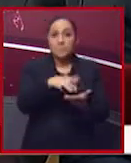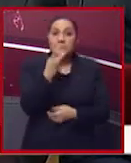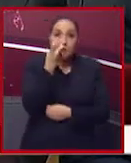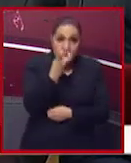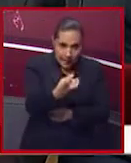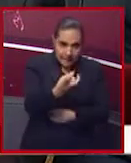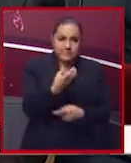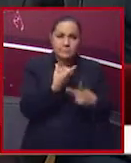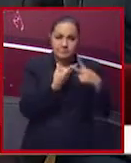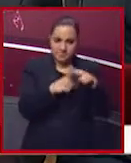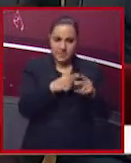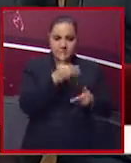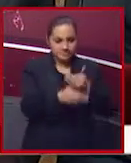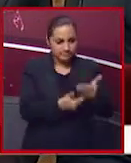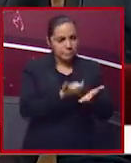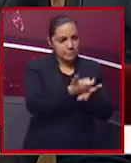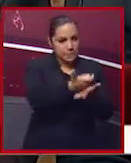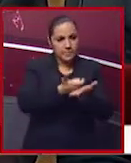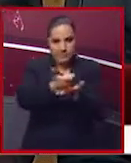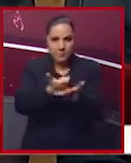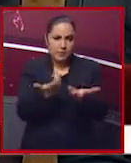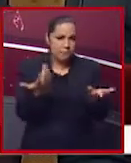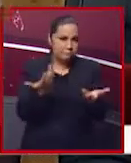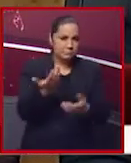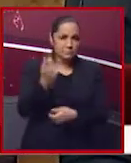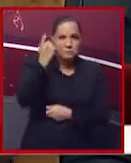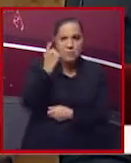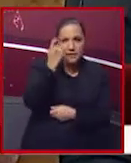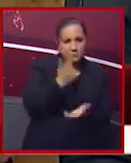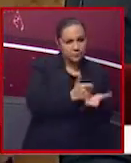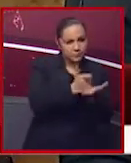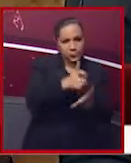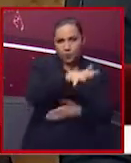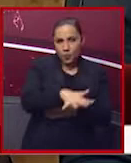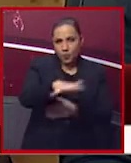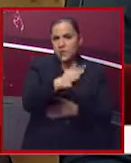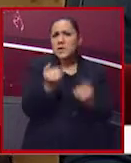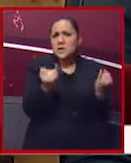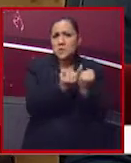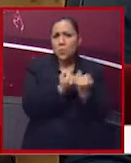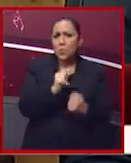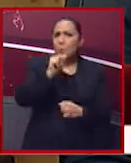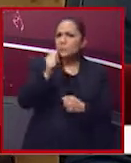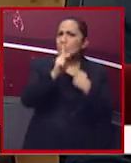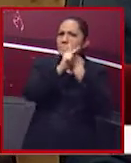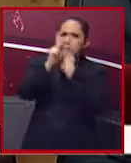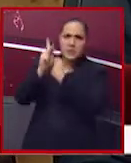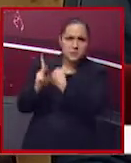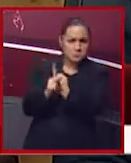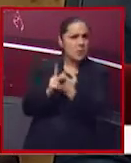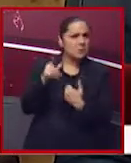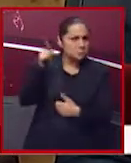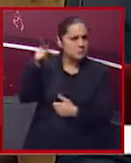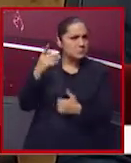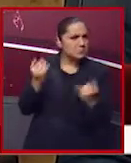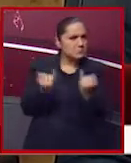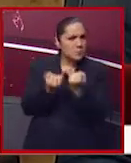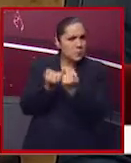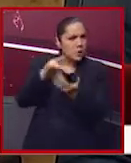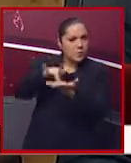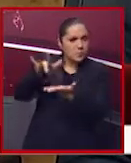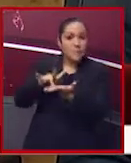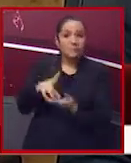universal, como se tiene en muchos países del mundo. Yo sé que va a ser muy modesta, estamos hablando de cantidades no